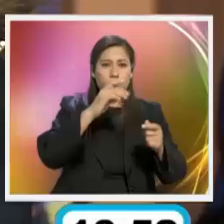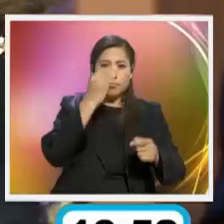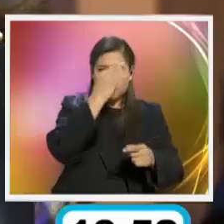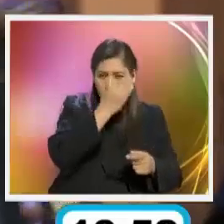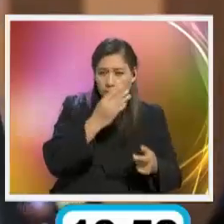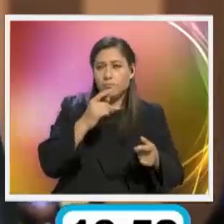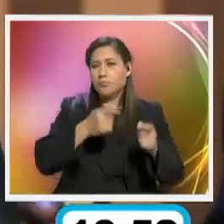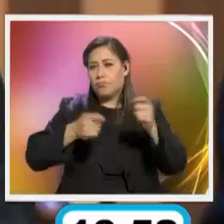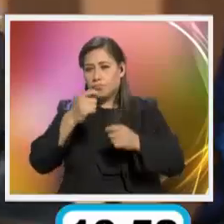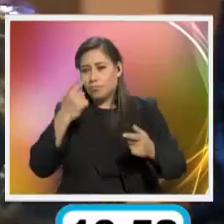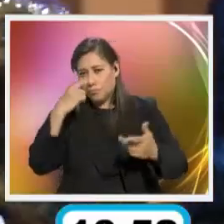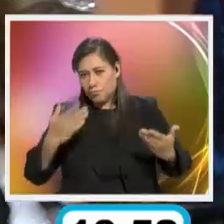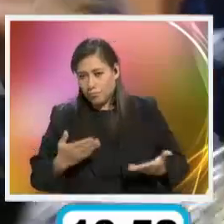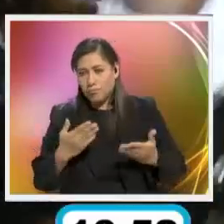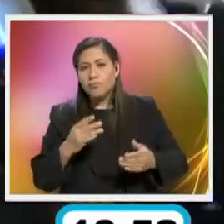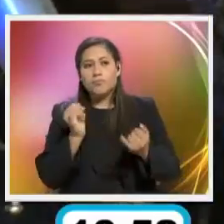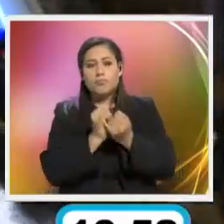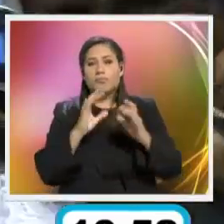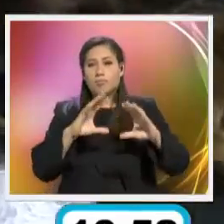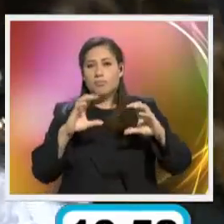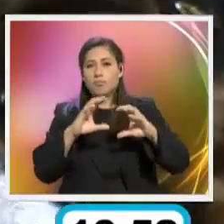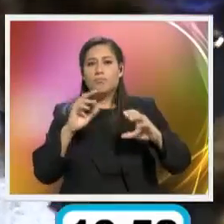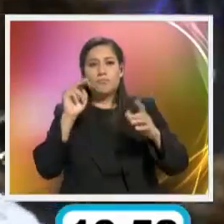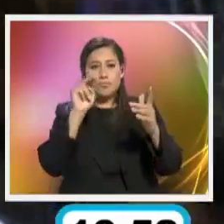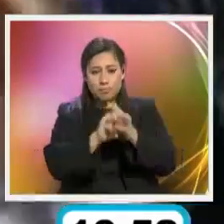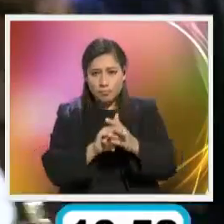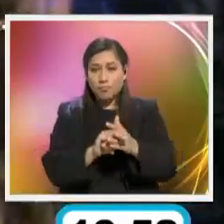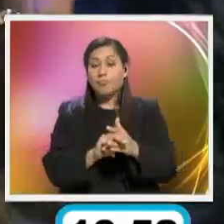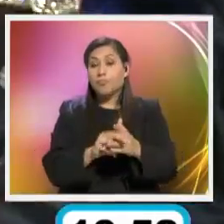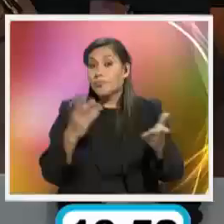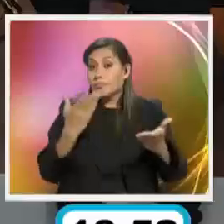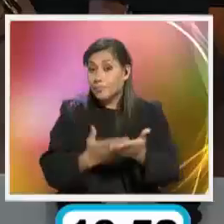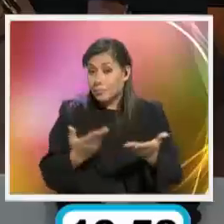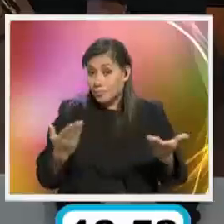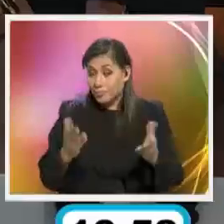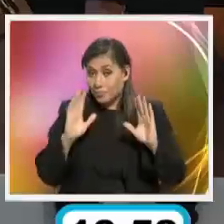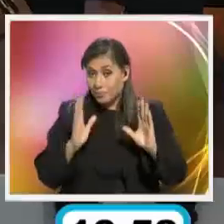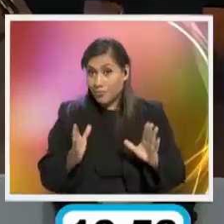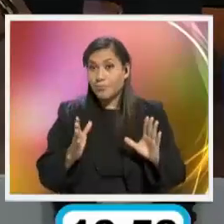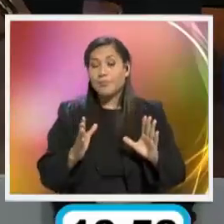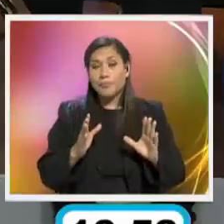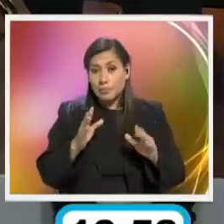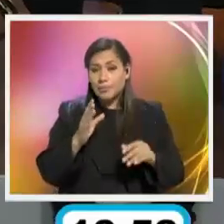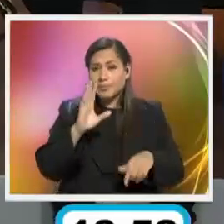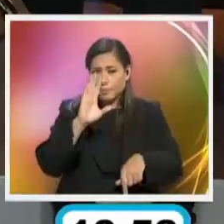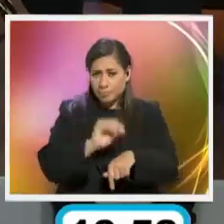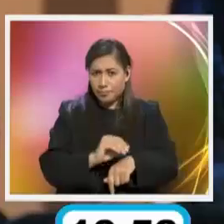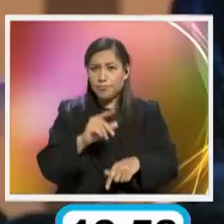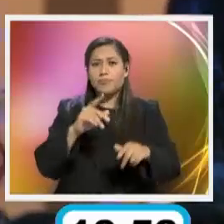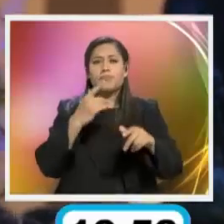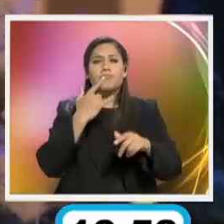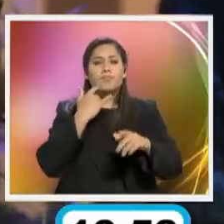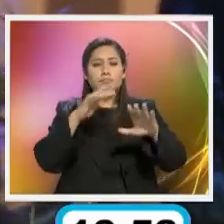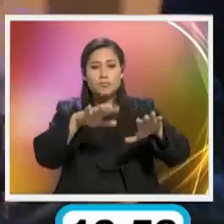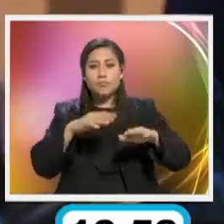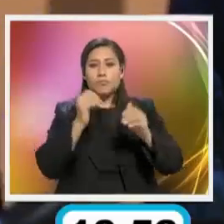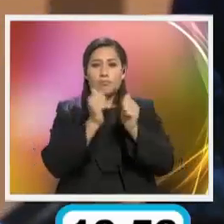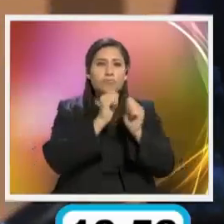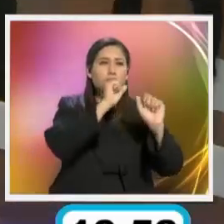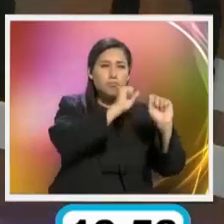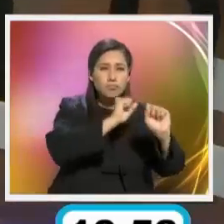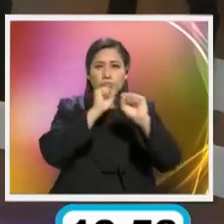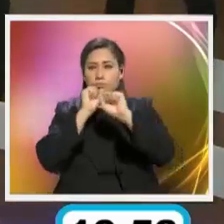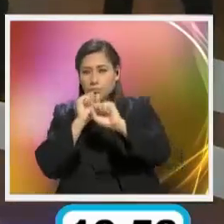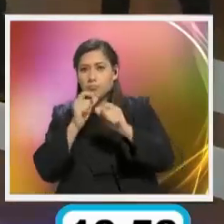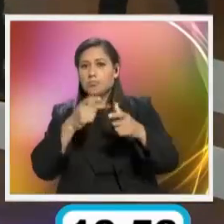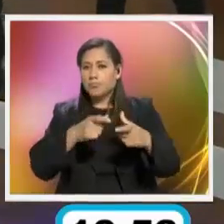cumbia Pero es que con te el bombón escuchamos, asesino. Claro, en y- todos lados. Y ahora pues como tenemos un espacio en mi espectáculo con banda, Sí. cada vez